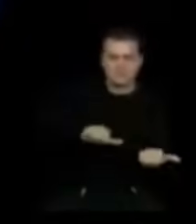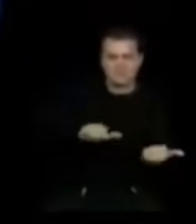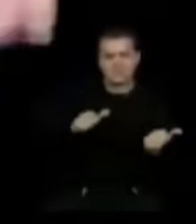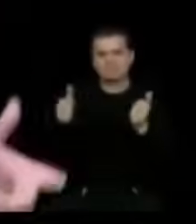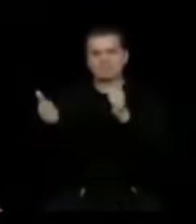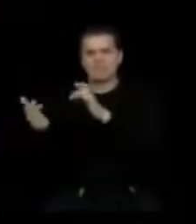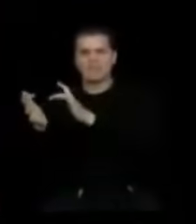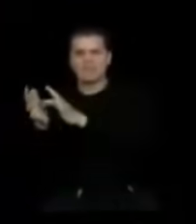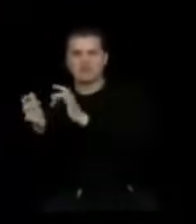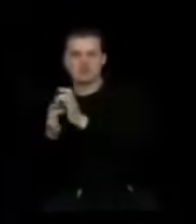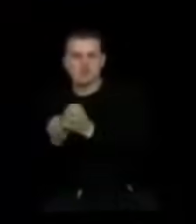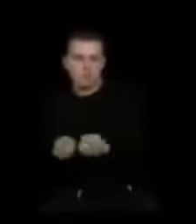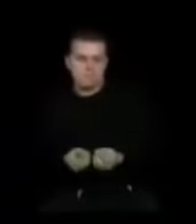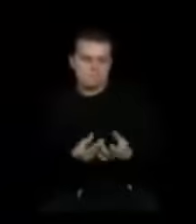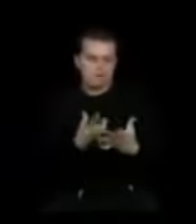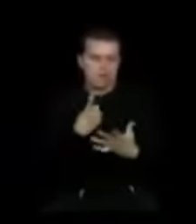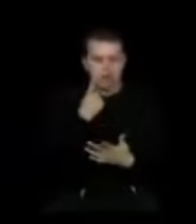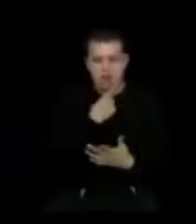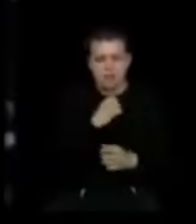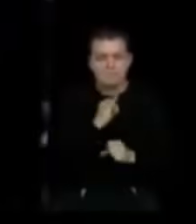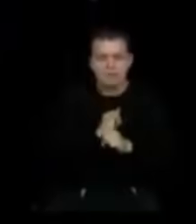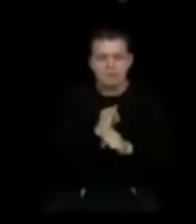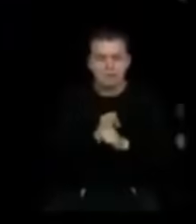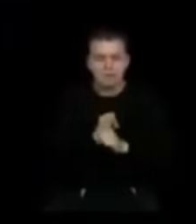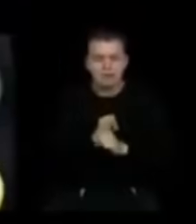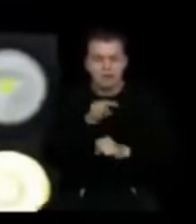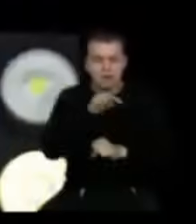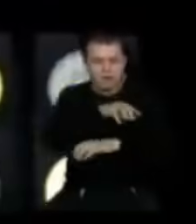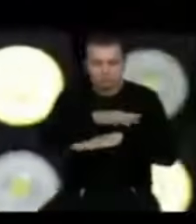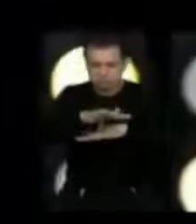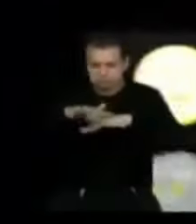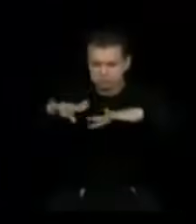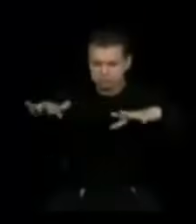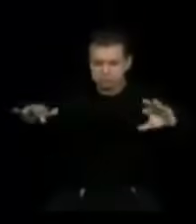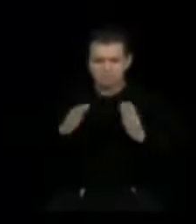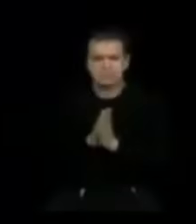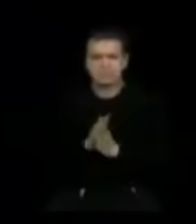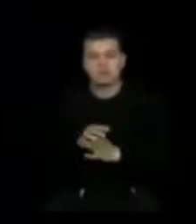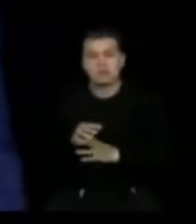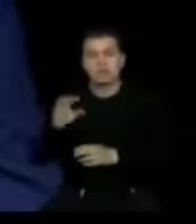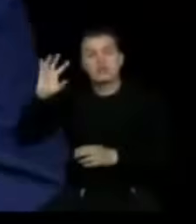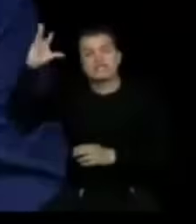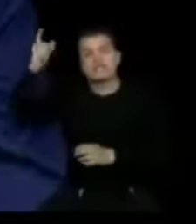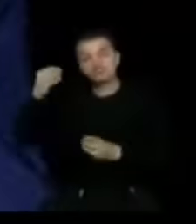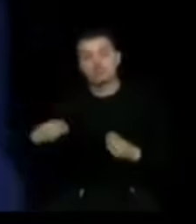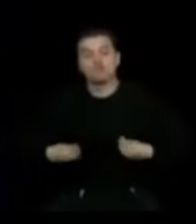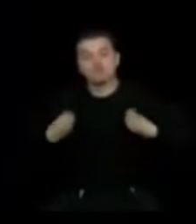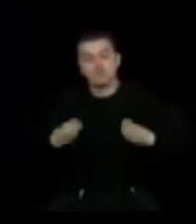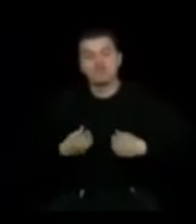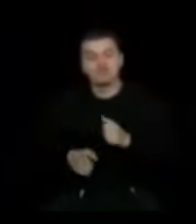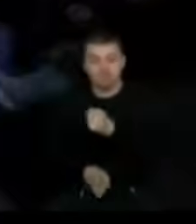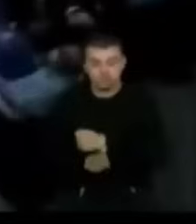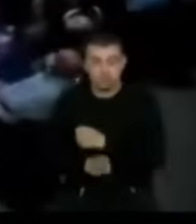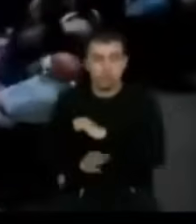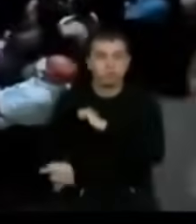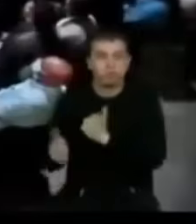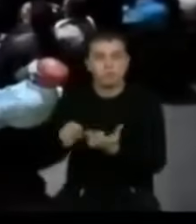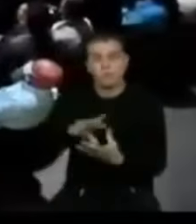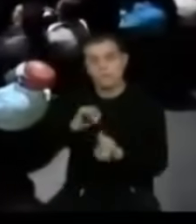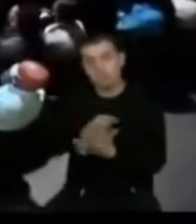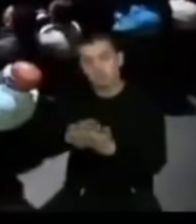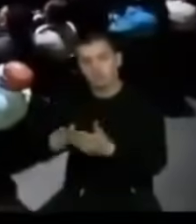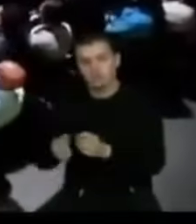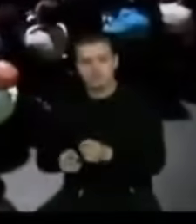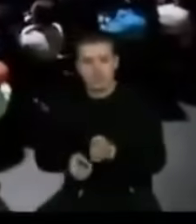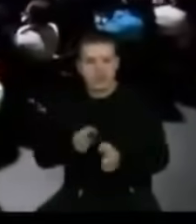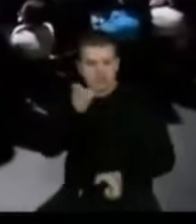llama Jesús. Y Él está vivo y sigue hoy en día bautizando con el Espíritu Santo